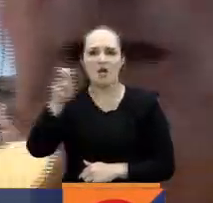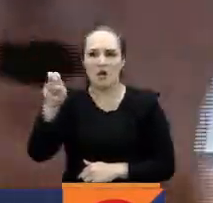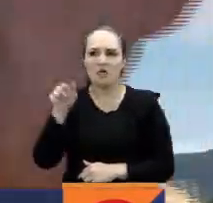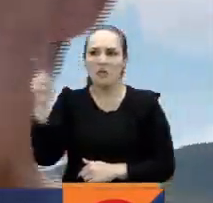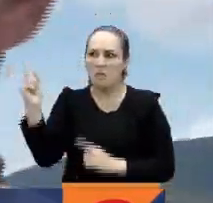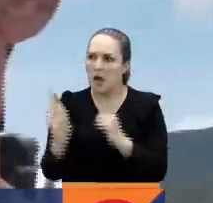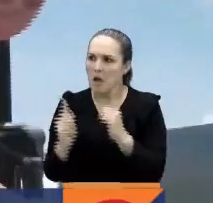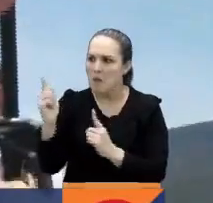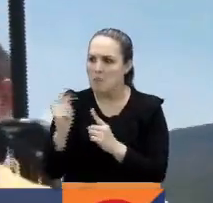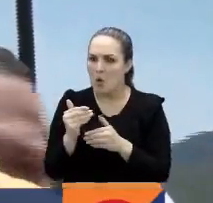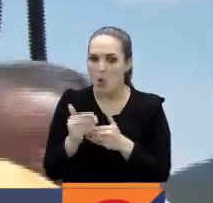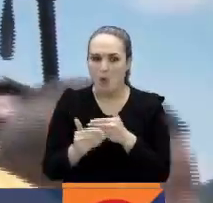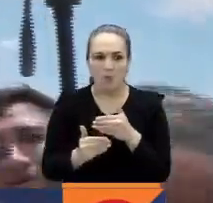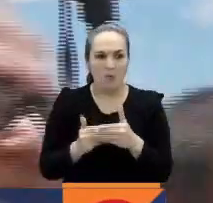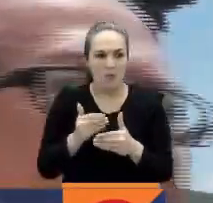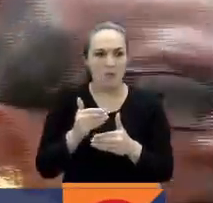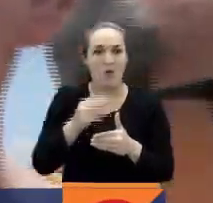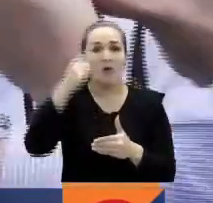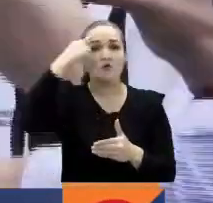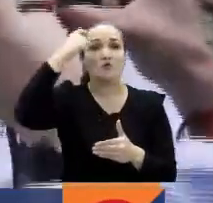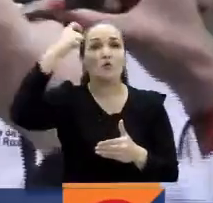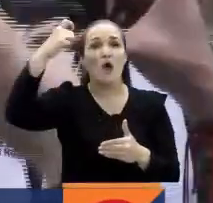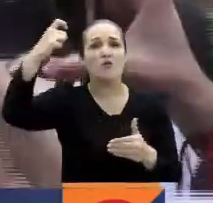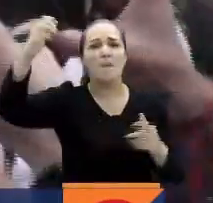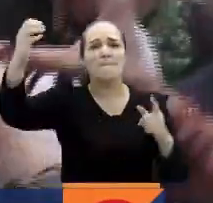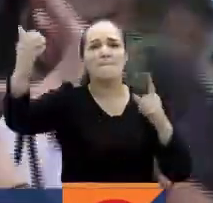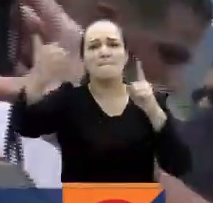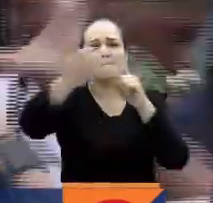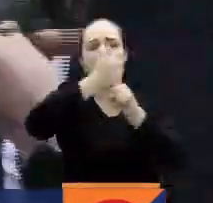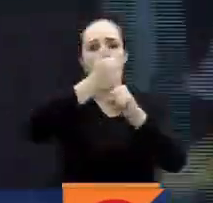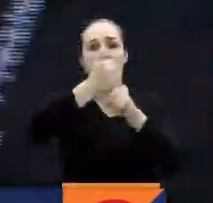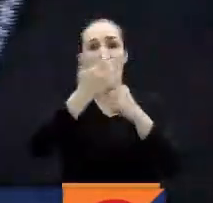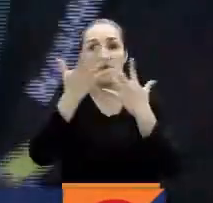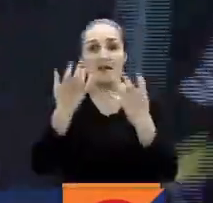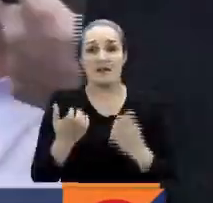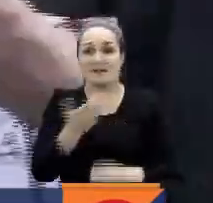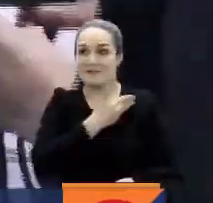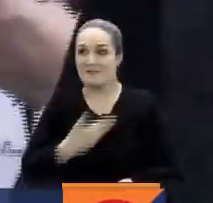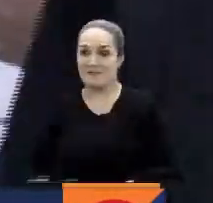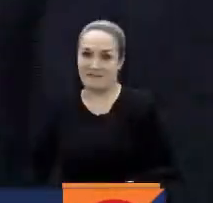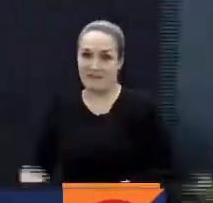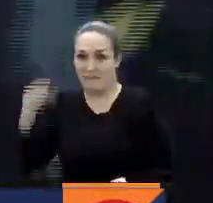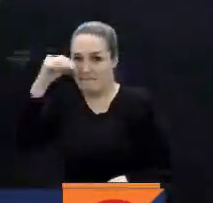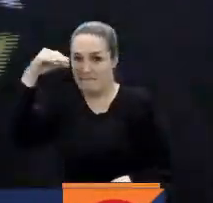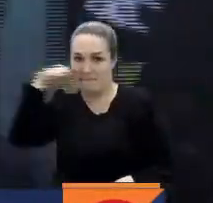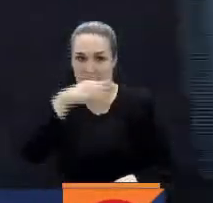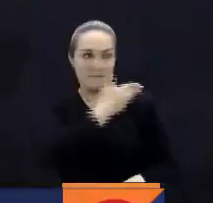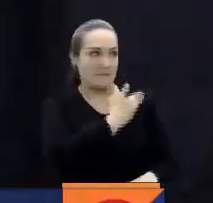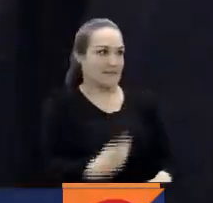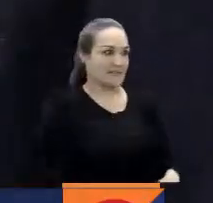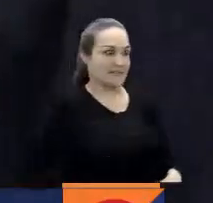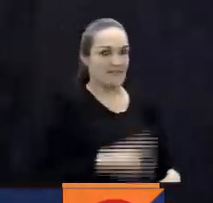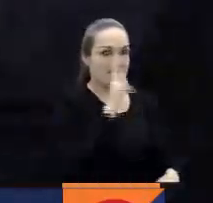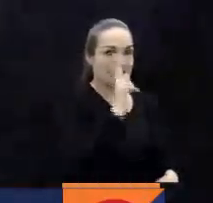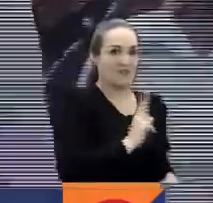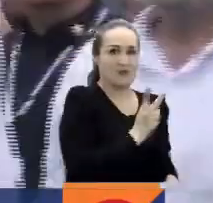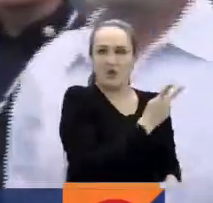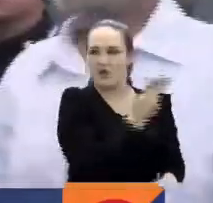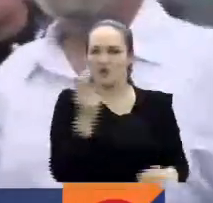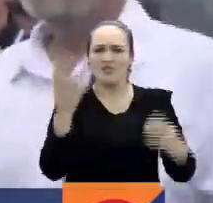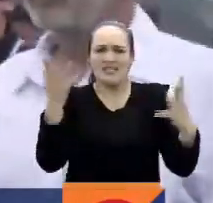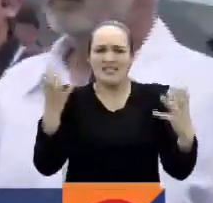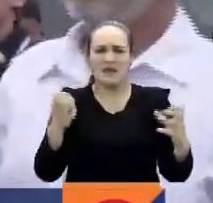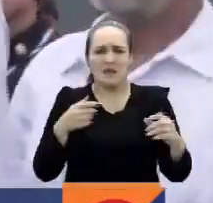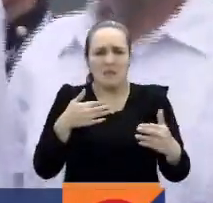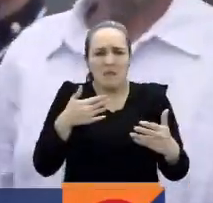materializando este sueño que tenían los dos mandatarios, tanto el colombiano como el venezolano, y que se materializó hoy con esta reapertura